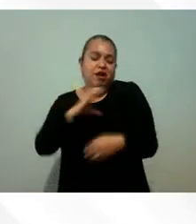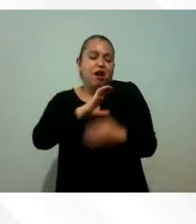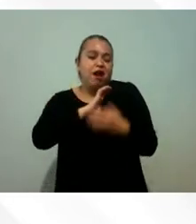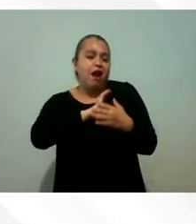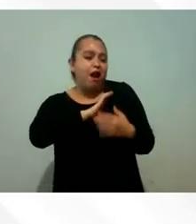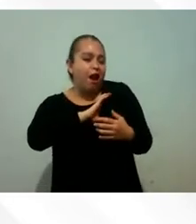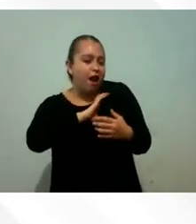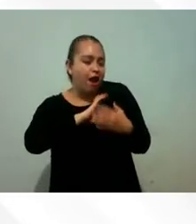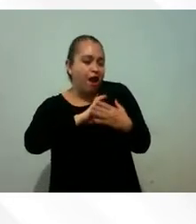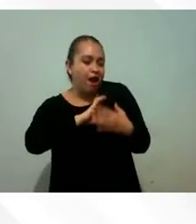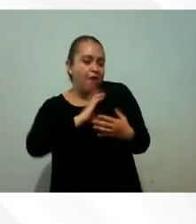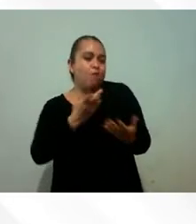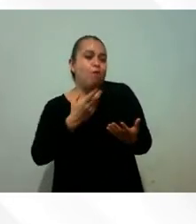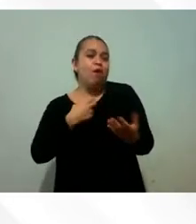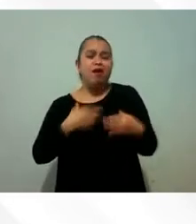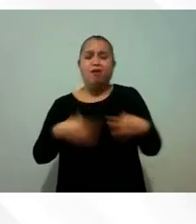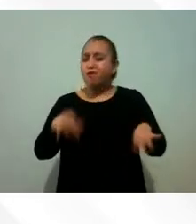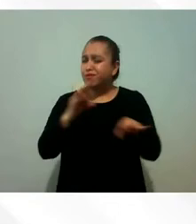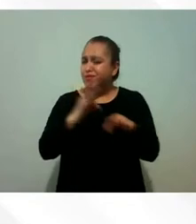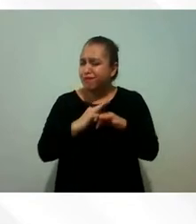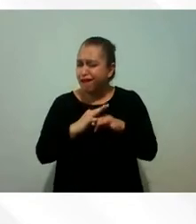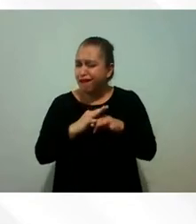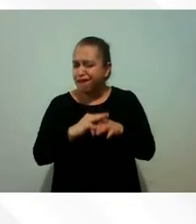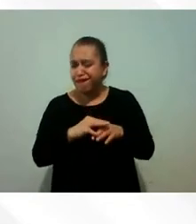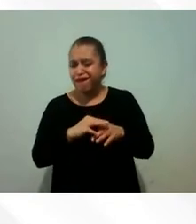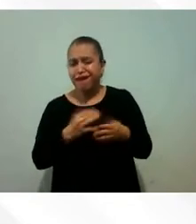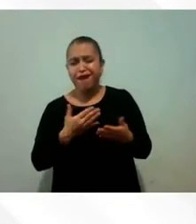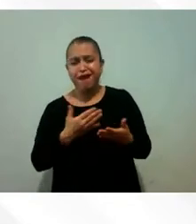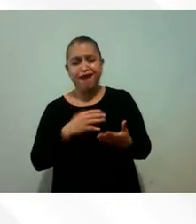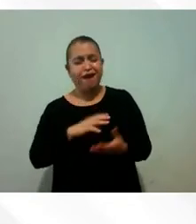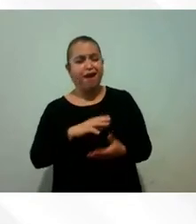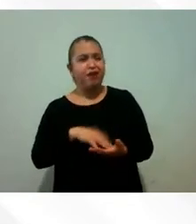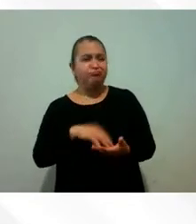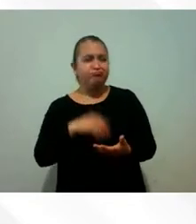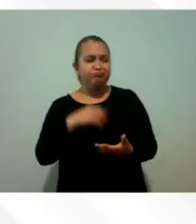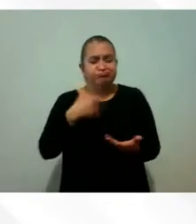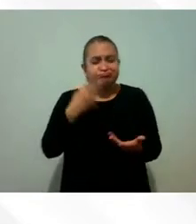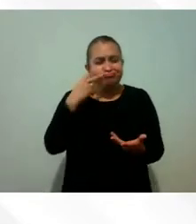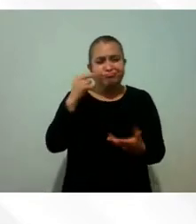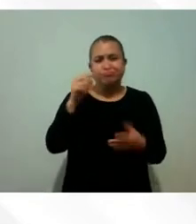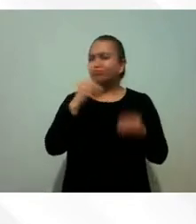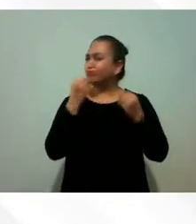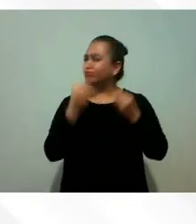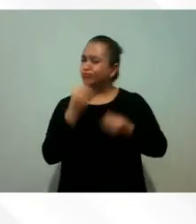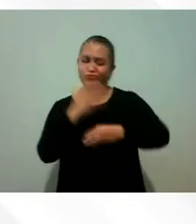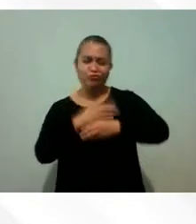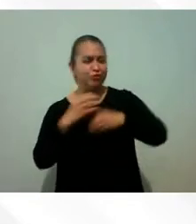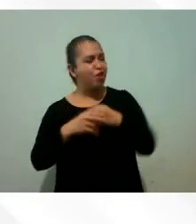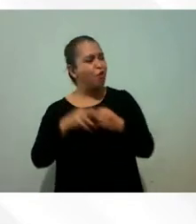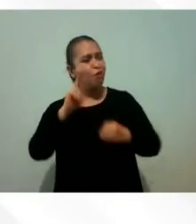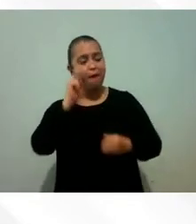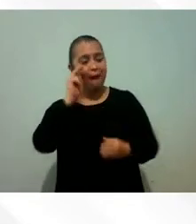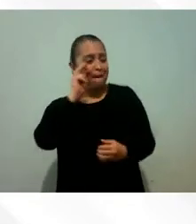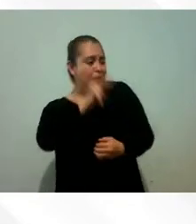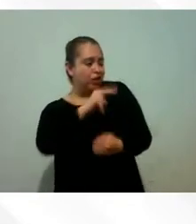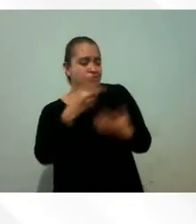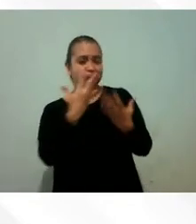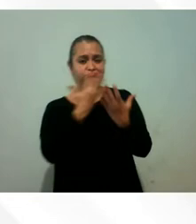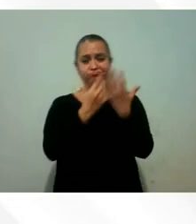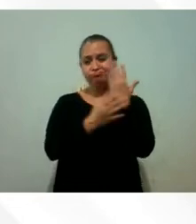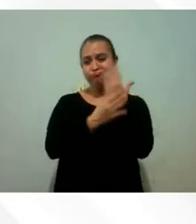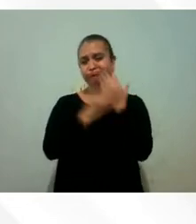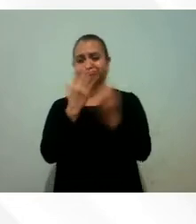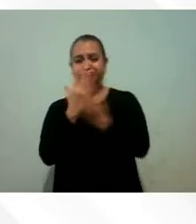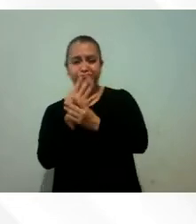otro. ¿Cuántas cosas que no son tangibles ante los ojos ni entre nuestras manos, pero que el corazón las